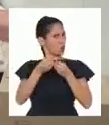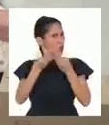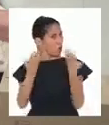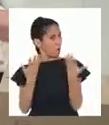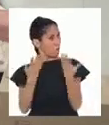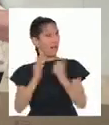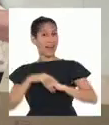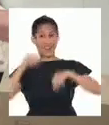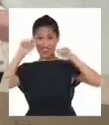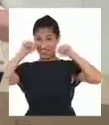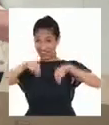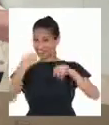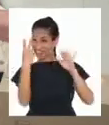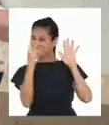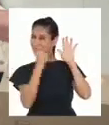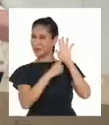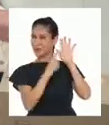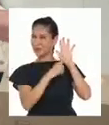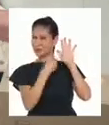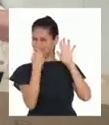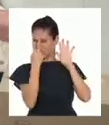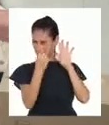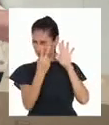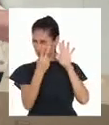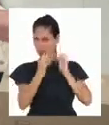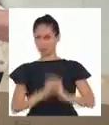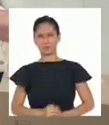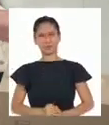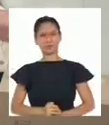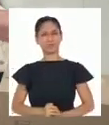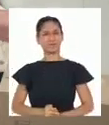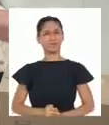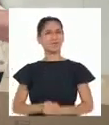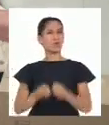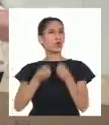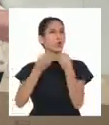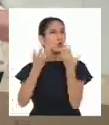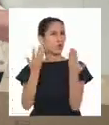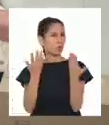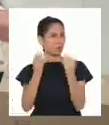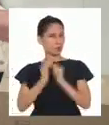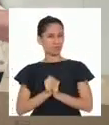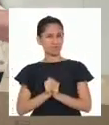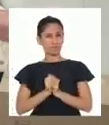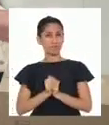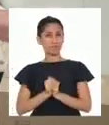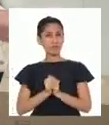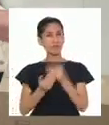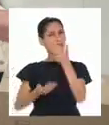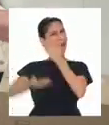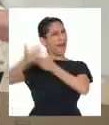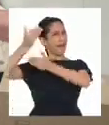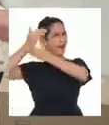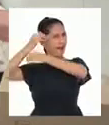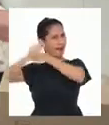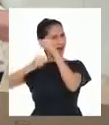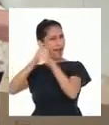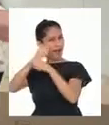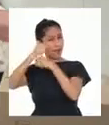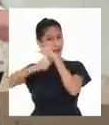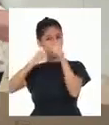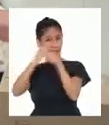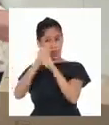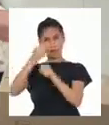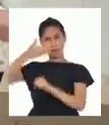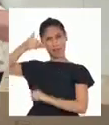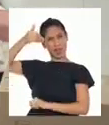electorales y a responder esto último? ¿Cómo se han elegido a las autoridades